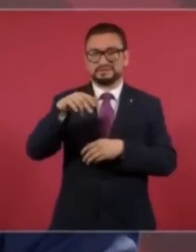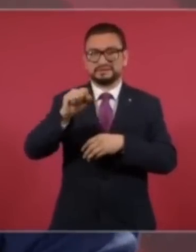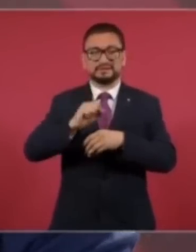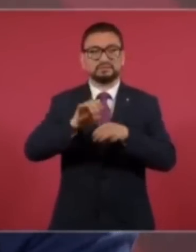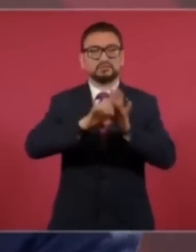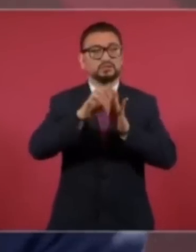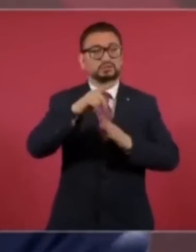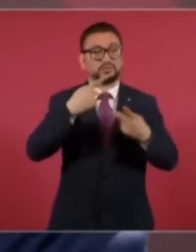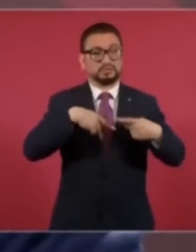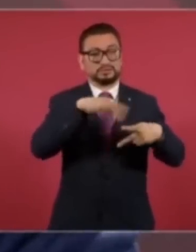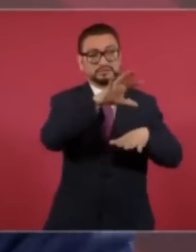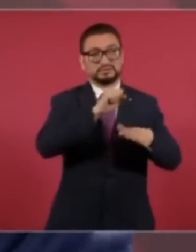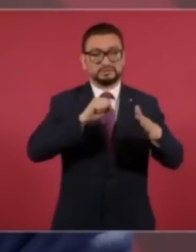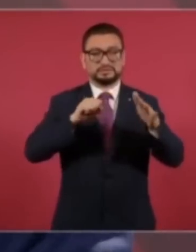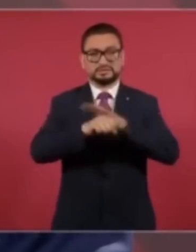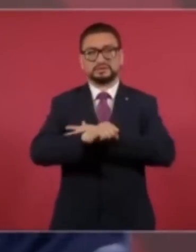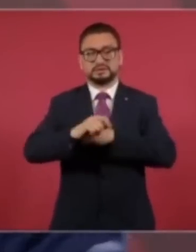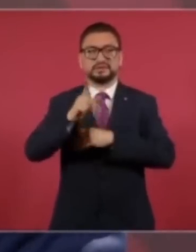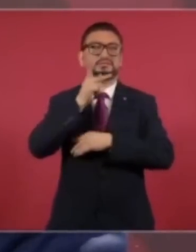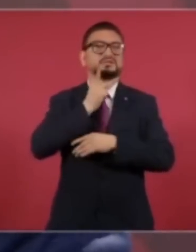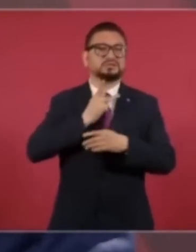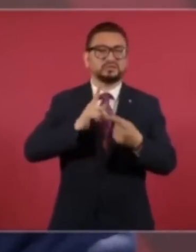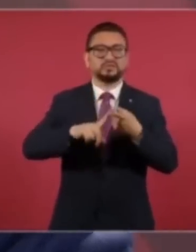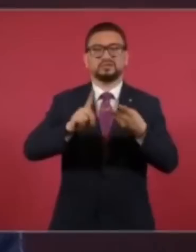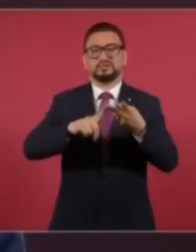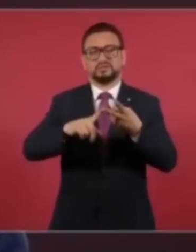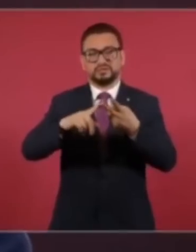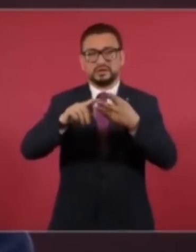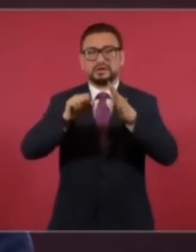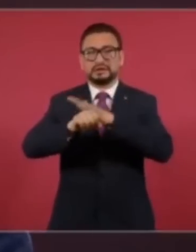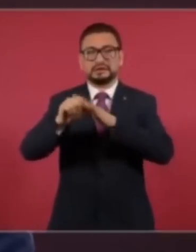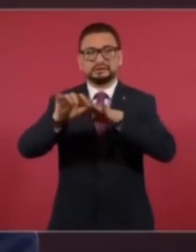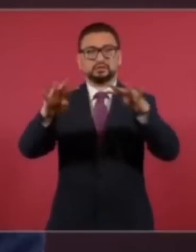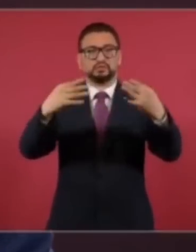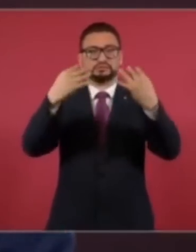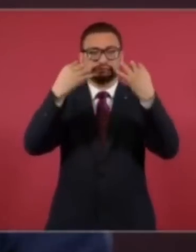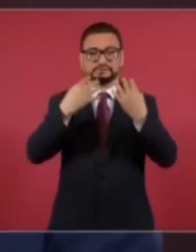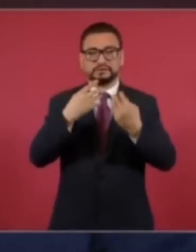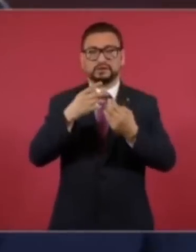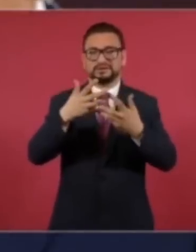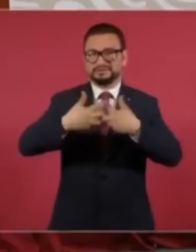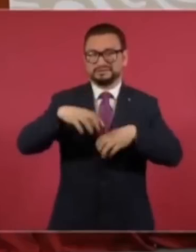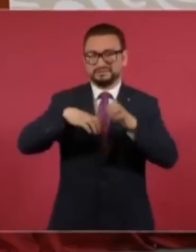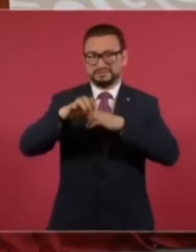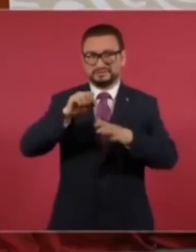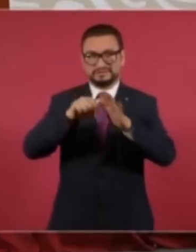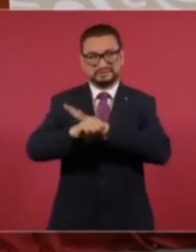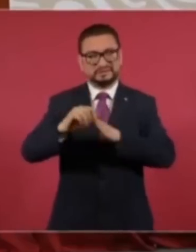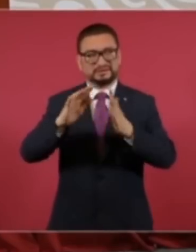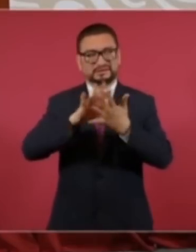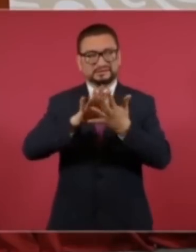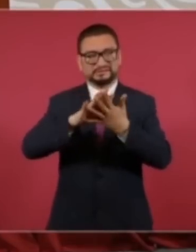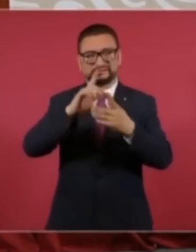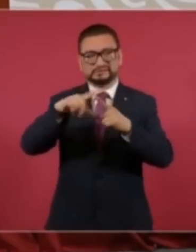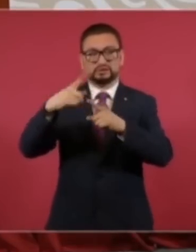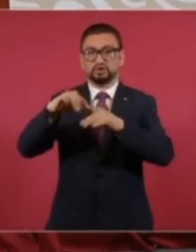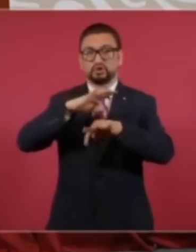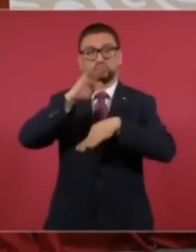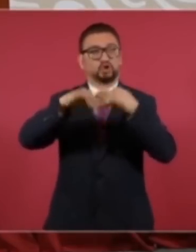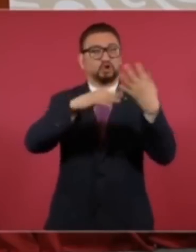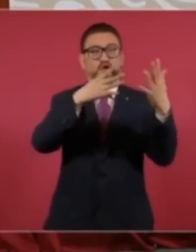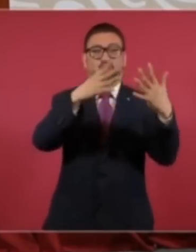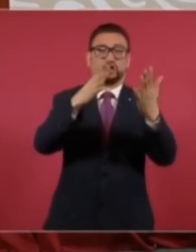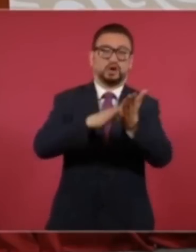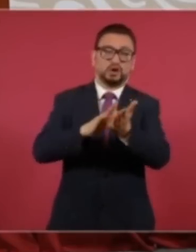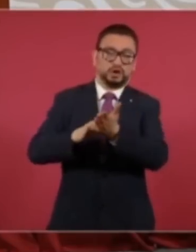la cárcel a un líder petrolero y a un empresario, y todo el mundo aplaudirle,